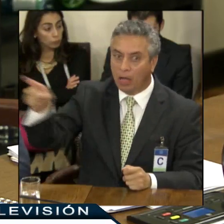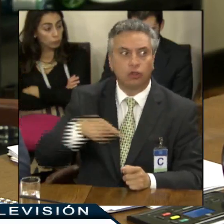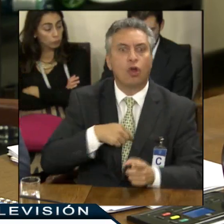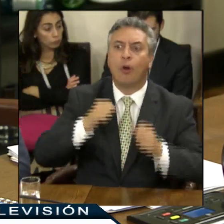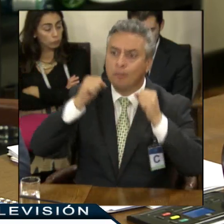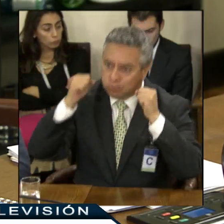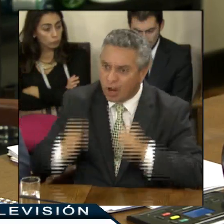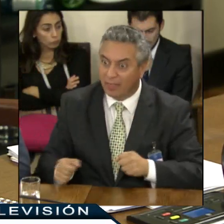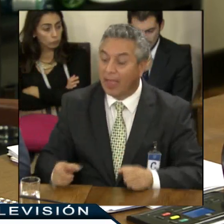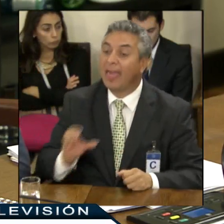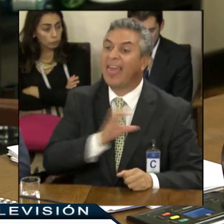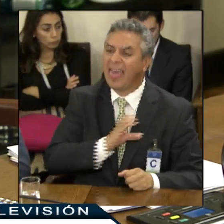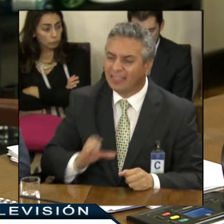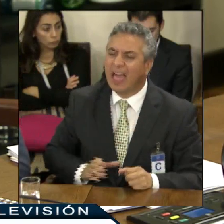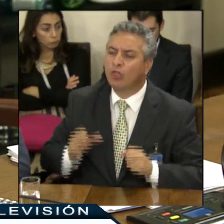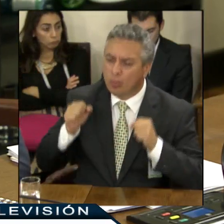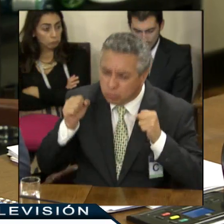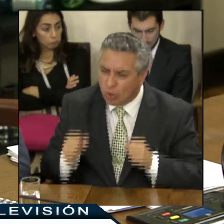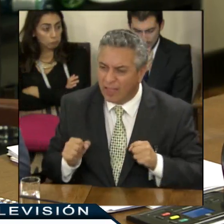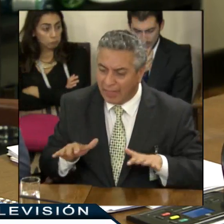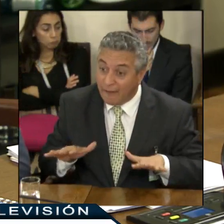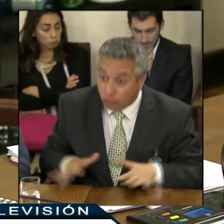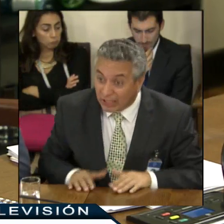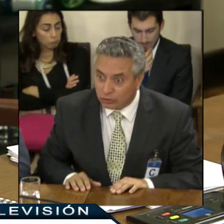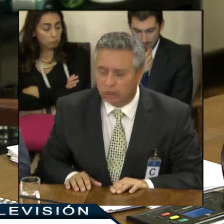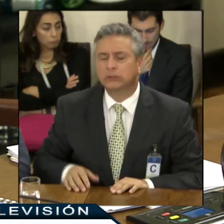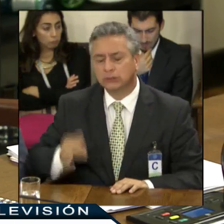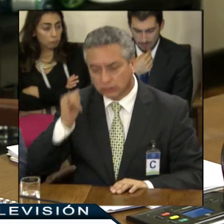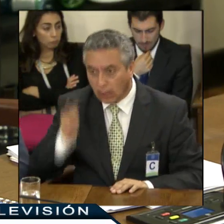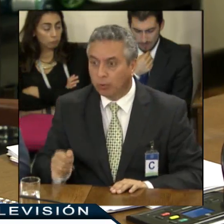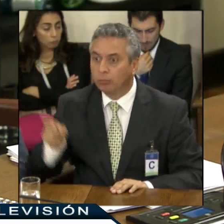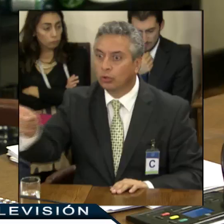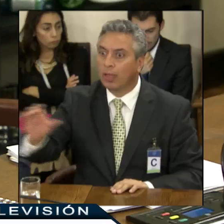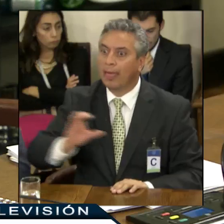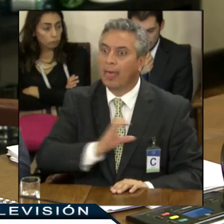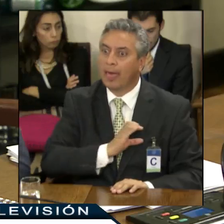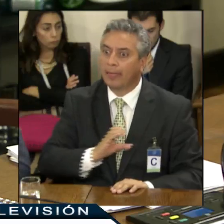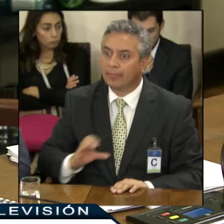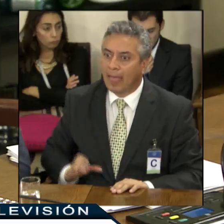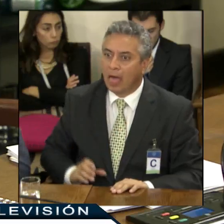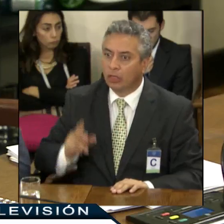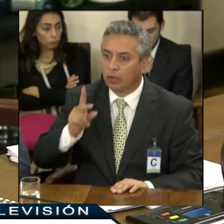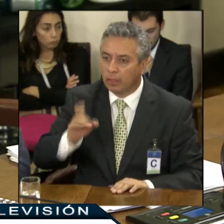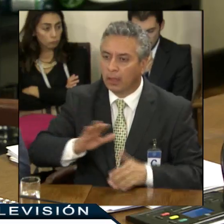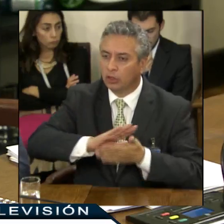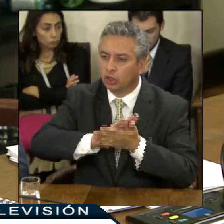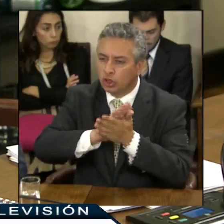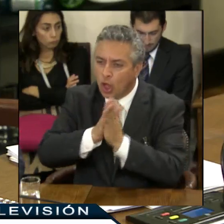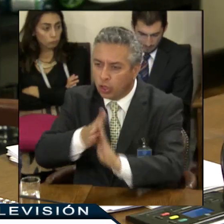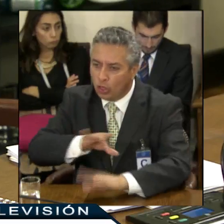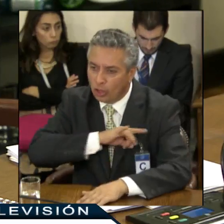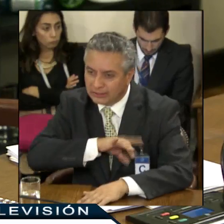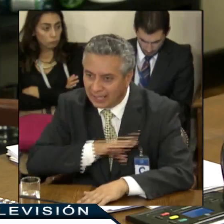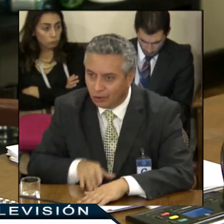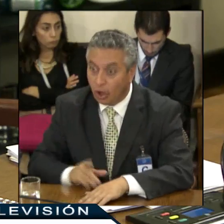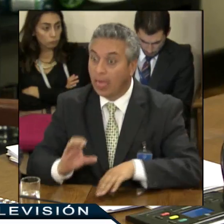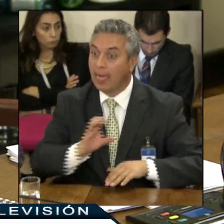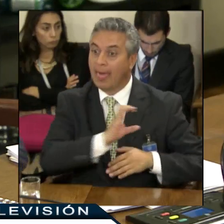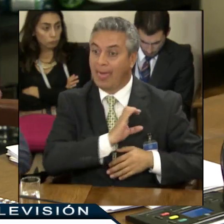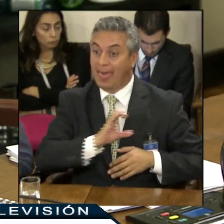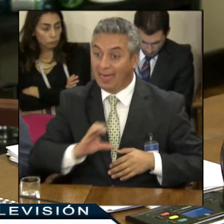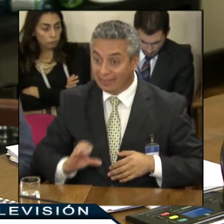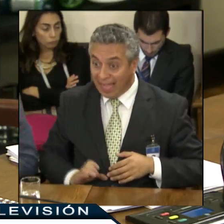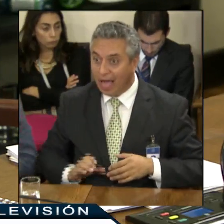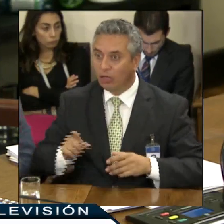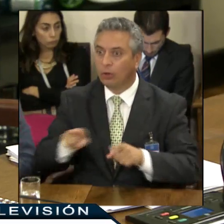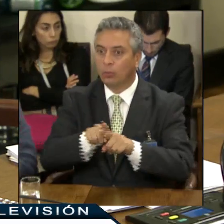hacer el estado puede hacer un esfuerzo por supuesto que sí porque ese es un estado de todos los chilenos no es eh eh un estado que que